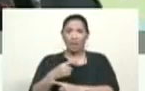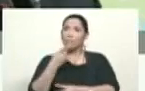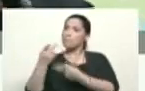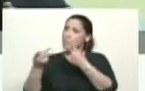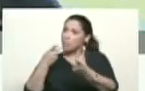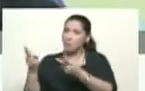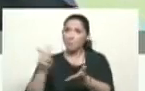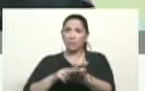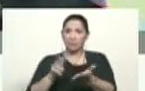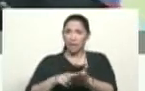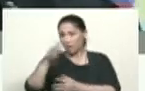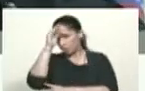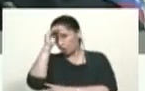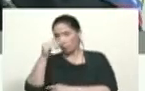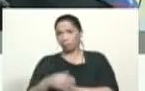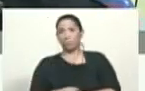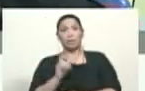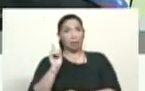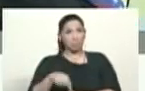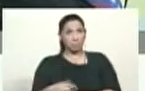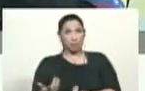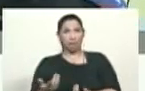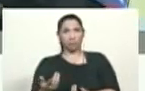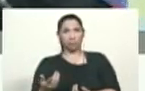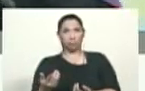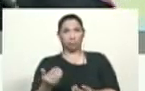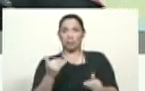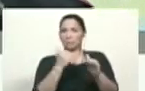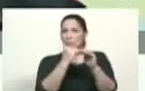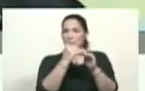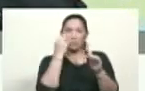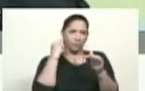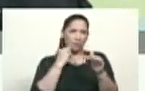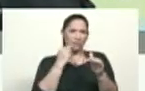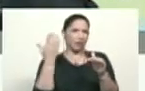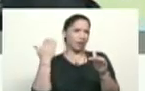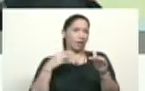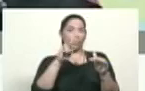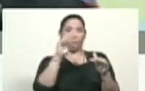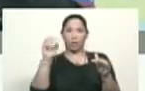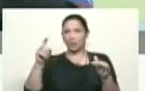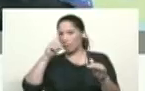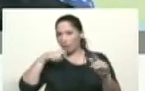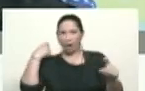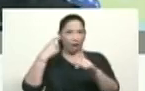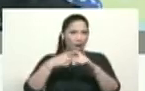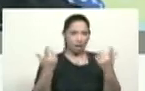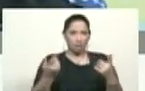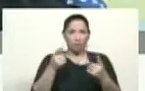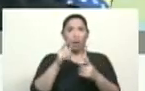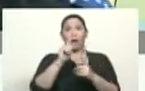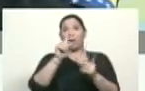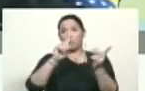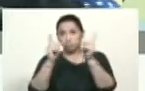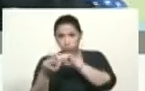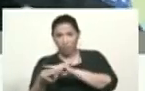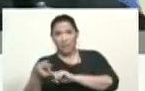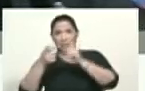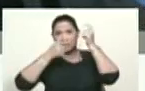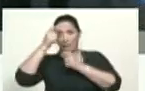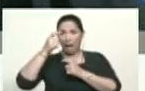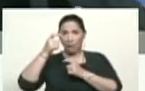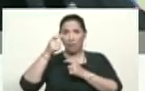Trump. Y así como le correspondió a Bolívar ser ese alguien hace 200 años y le correspondió a Chávez ser ese alguien